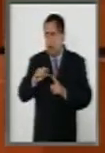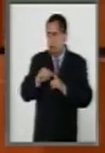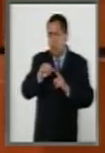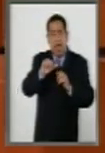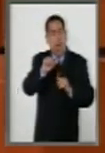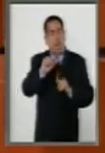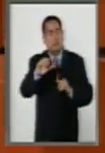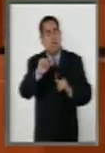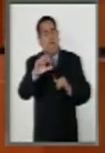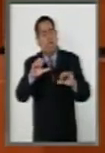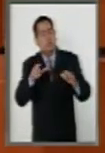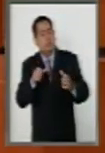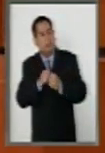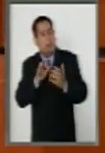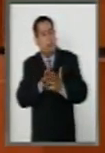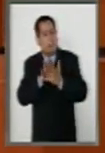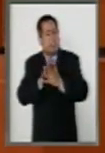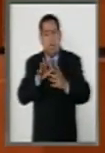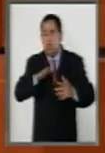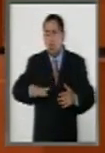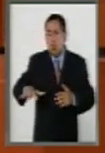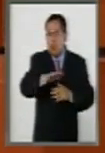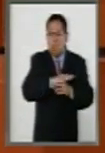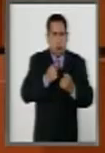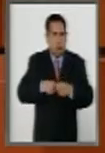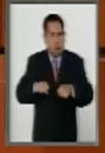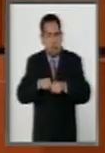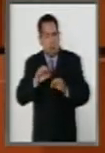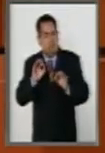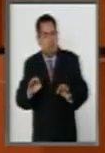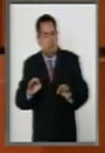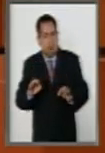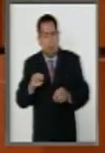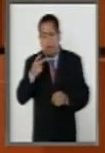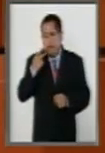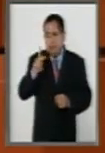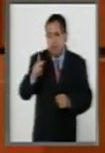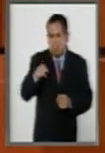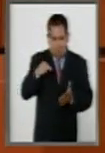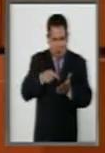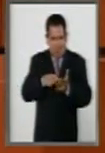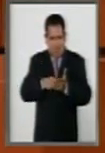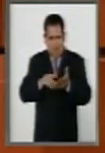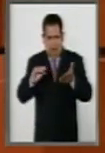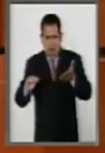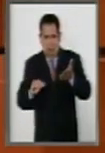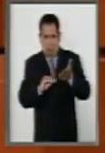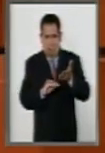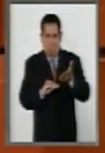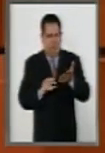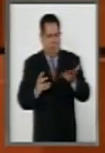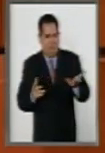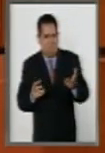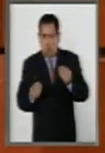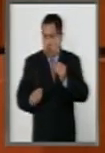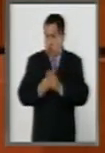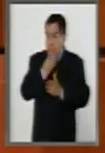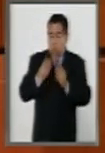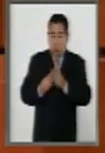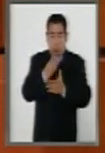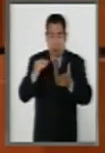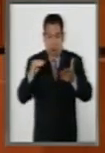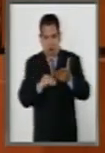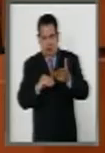no gubernamentales, a la sociedad en general, pero con estas disposiciones nuevas